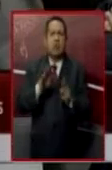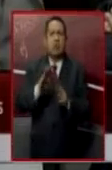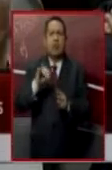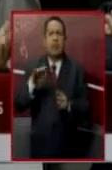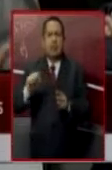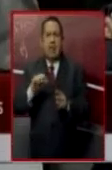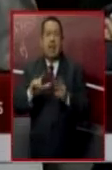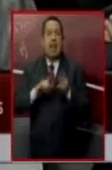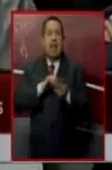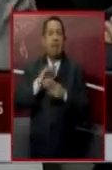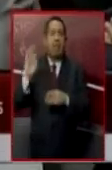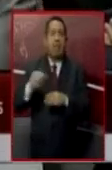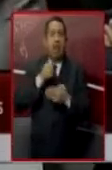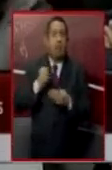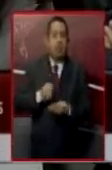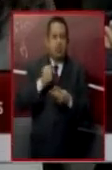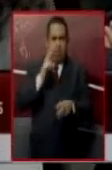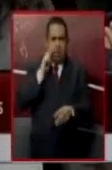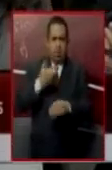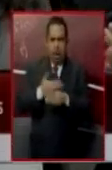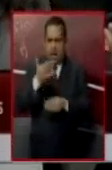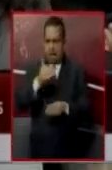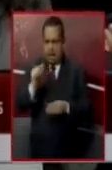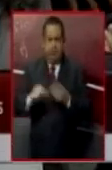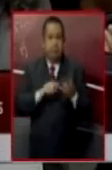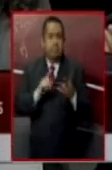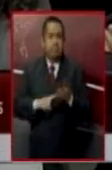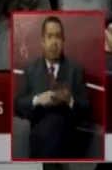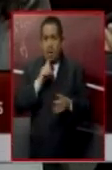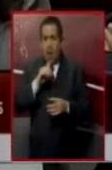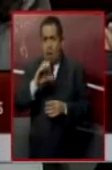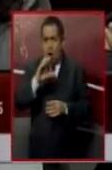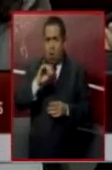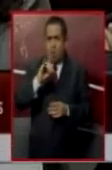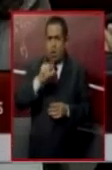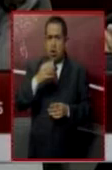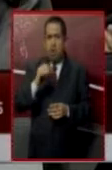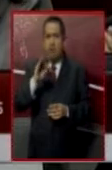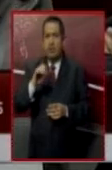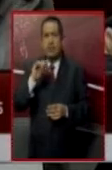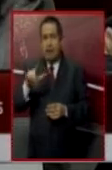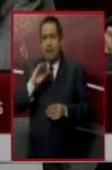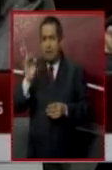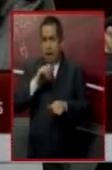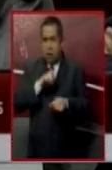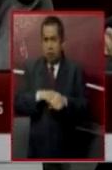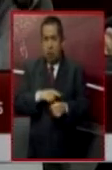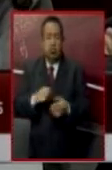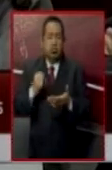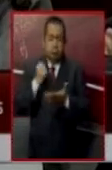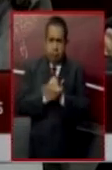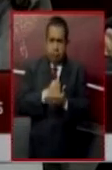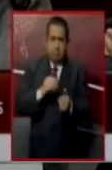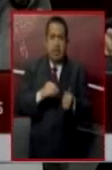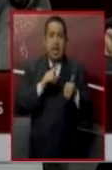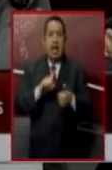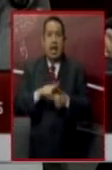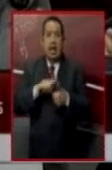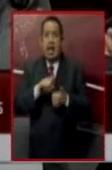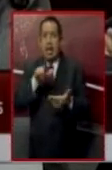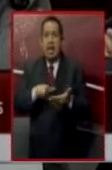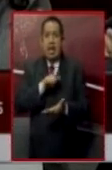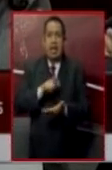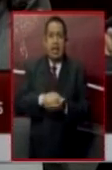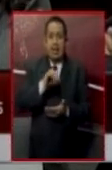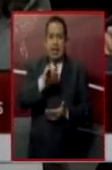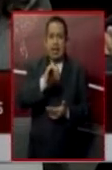bis a la Ley Federal de Presupuesto y Responsabilidad Hacendaria. También se aprobaron reformas al Código Fiscal de la Federación y reformas a la Ley del Impuesto sobre